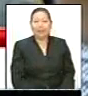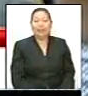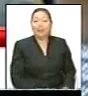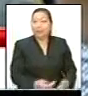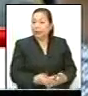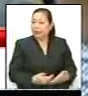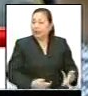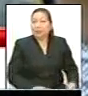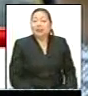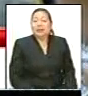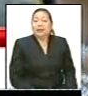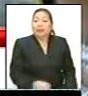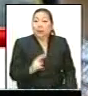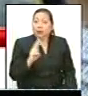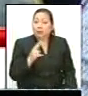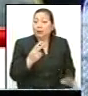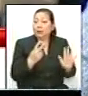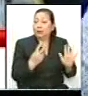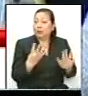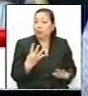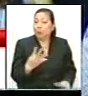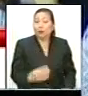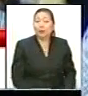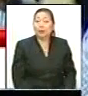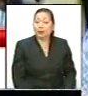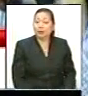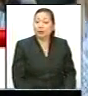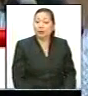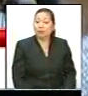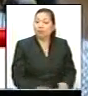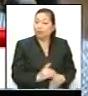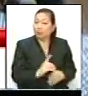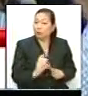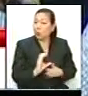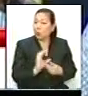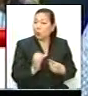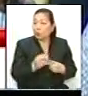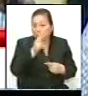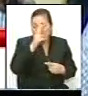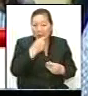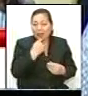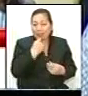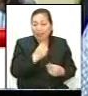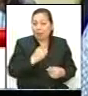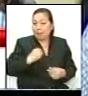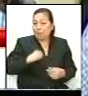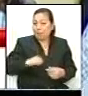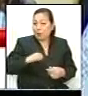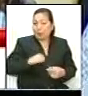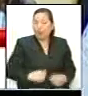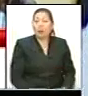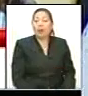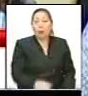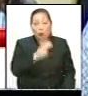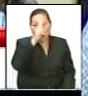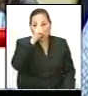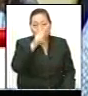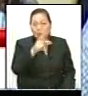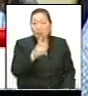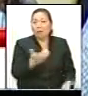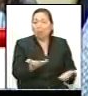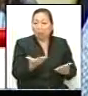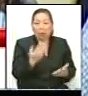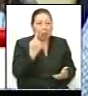oficio, el 2074, la Dirección Desconcentrada de Cultura del Cusco comunica a la Municipalidad Provincial del Cusco que ha